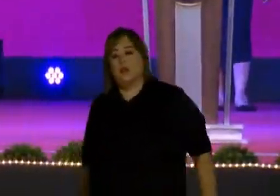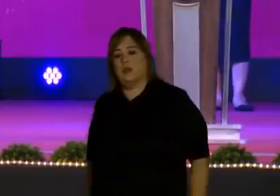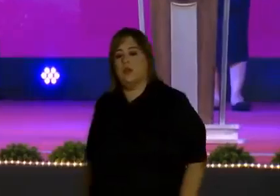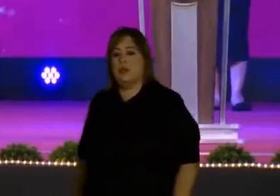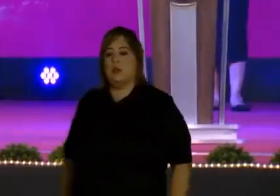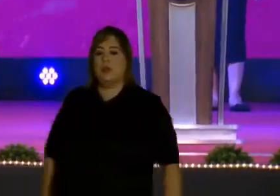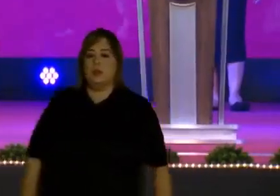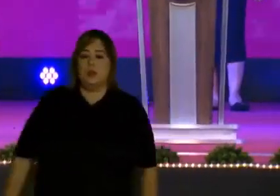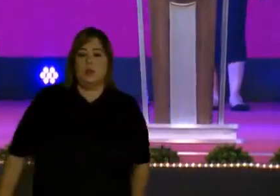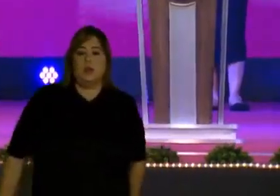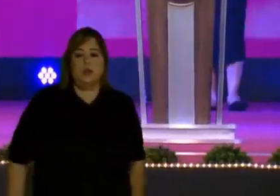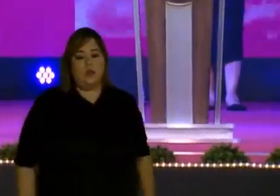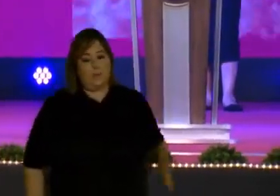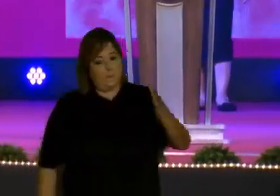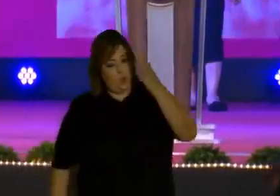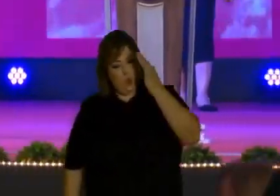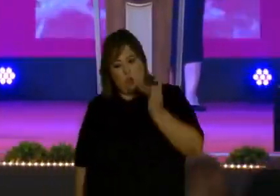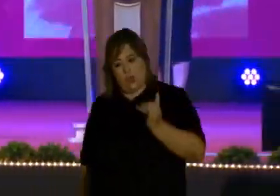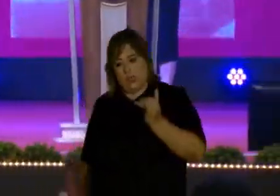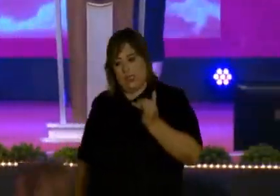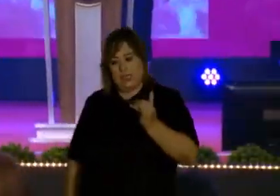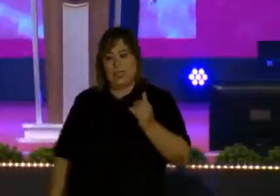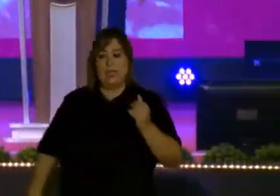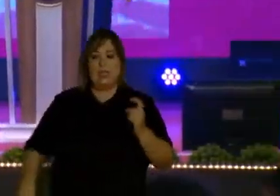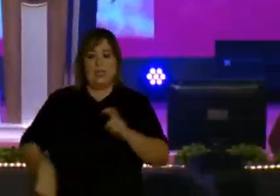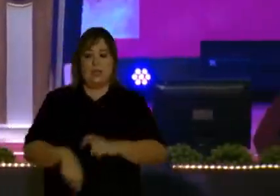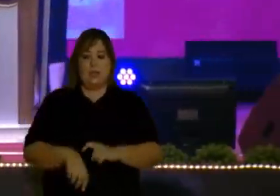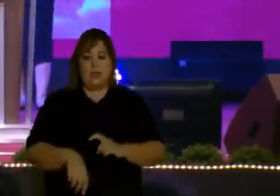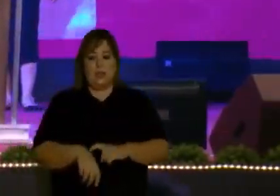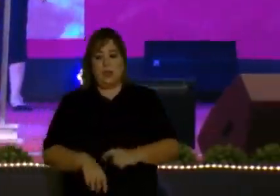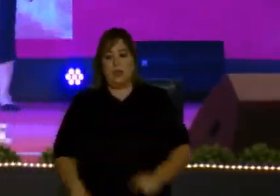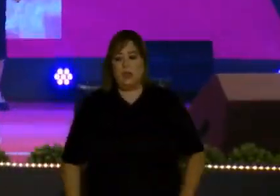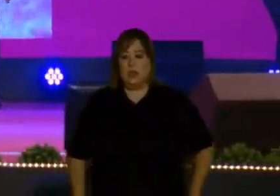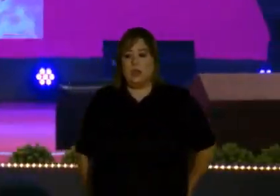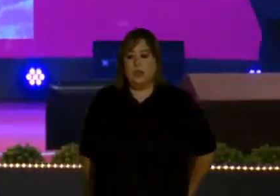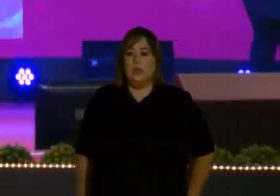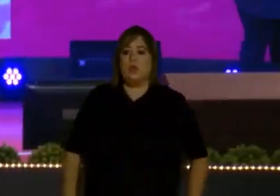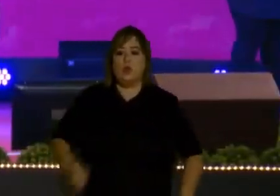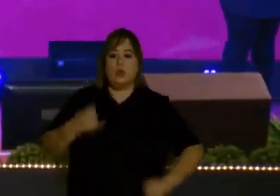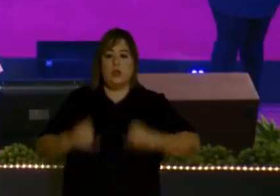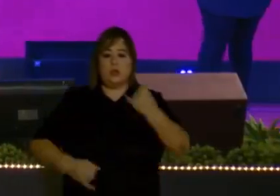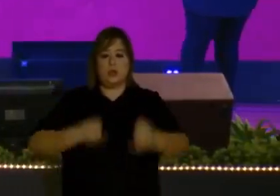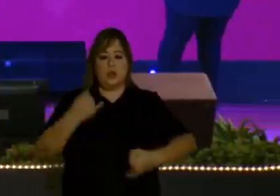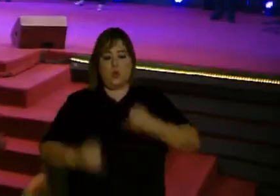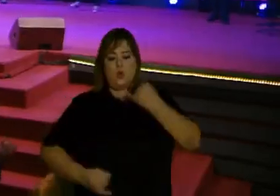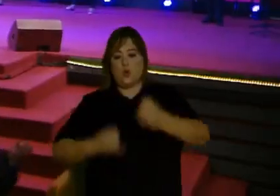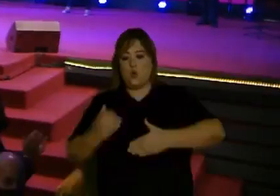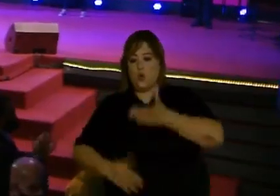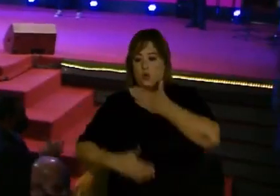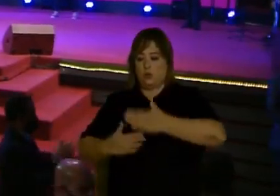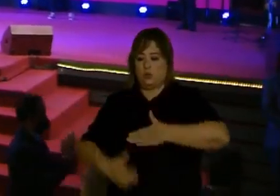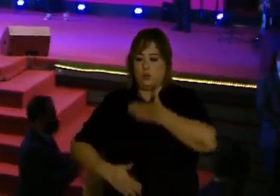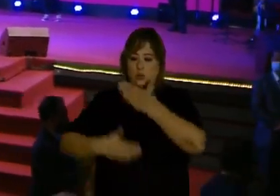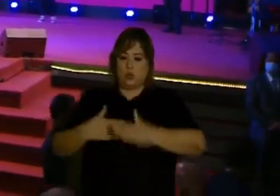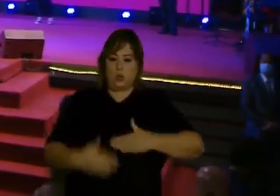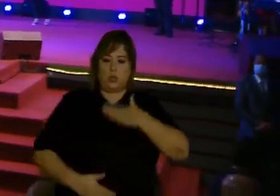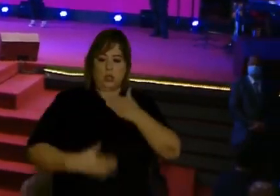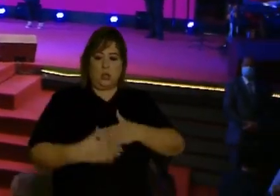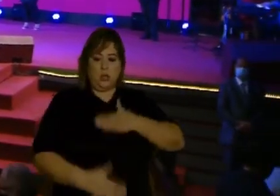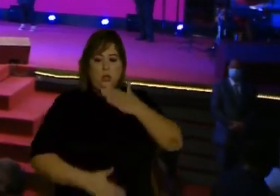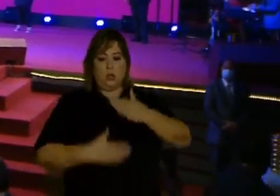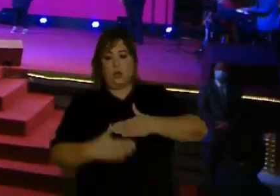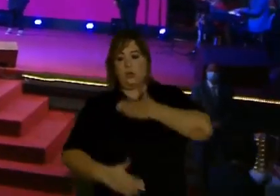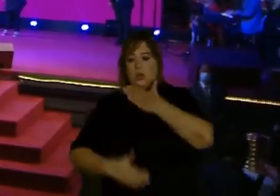siempre durará. Grande gozo, cuán hermoso. Vamos a pasar.